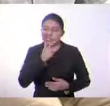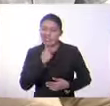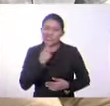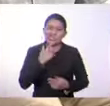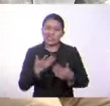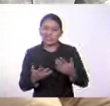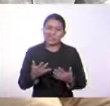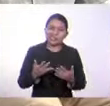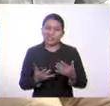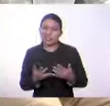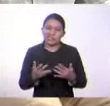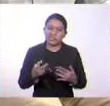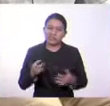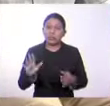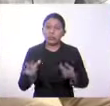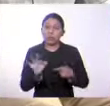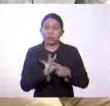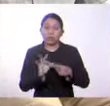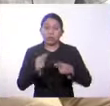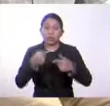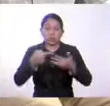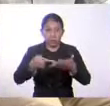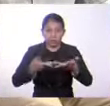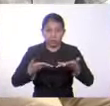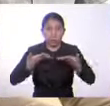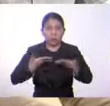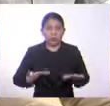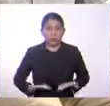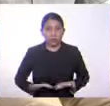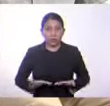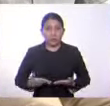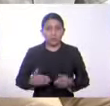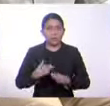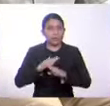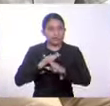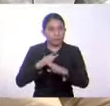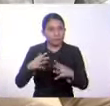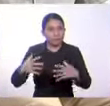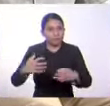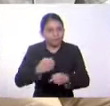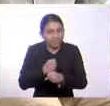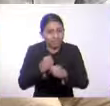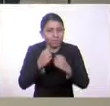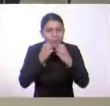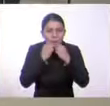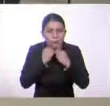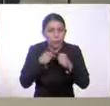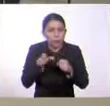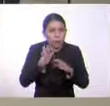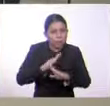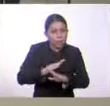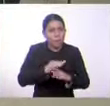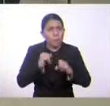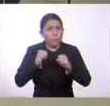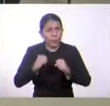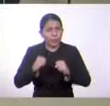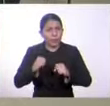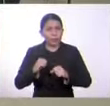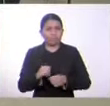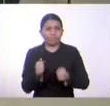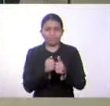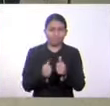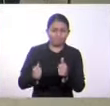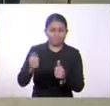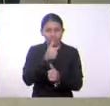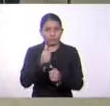Porque la función también de los derechos humanos es contener al poder. Bueno, doctor, usted nos mencionaba algo muy importante y es